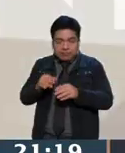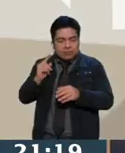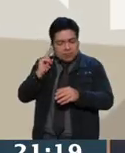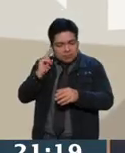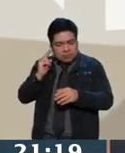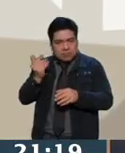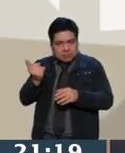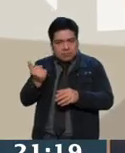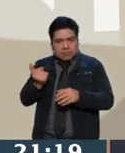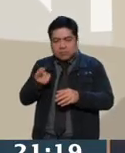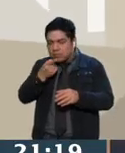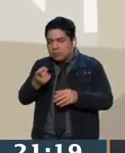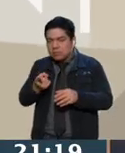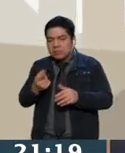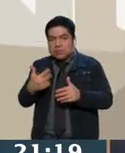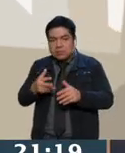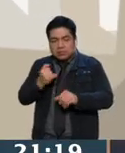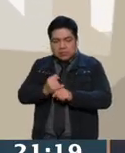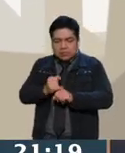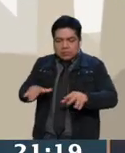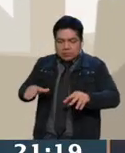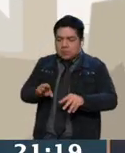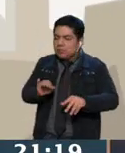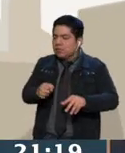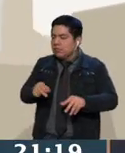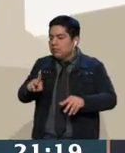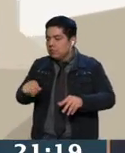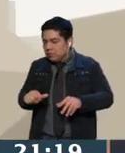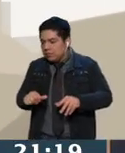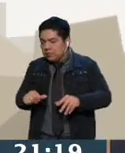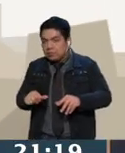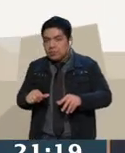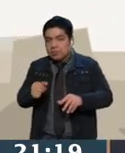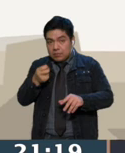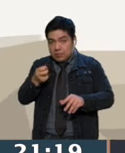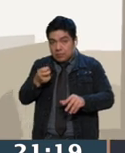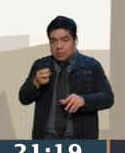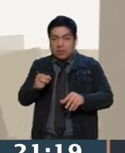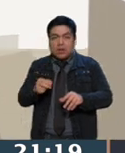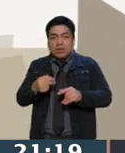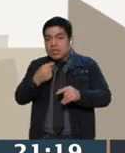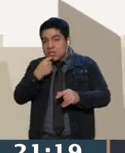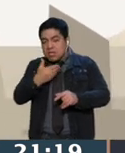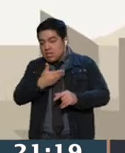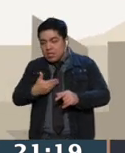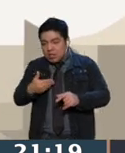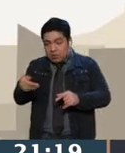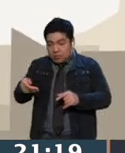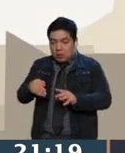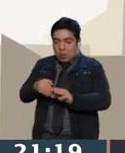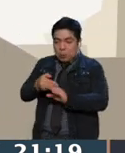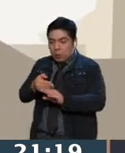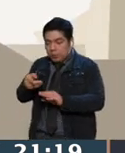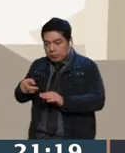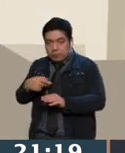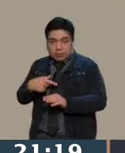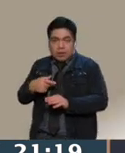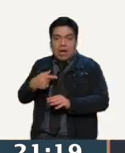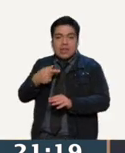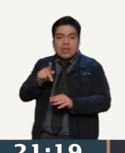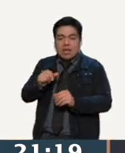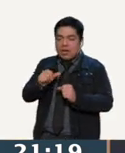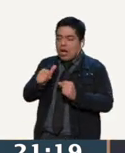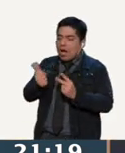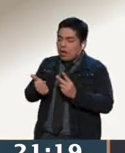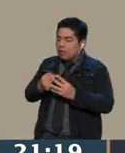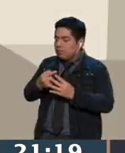escuchando de la gran infodemia que se generó a propósito del presidente López Obrador, pero hay otras